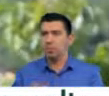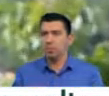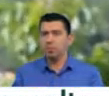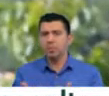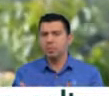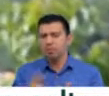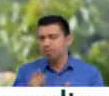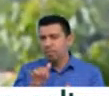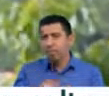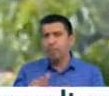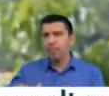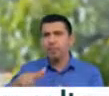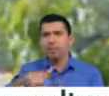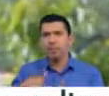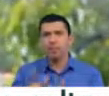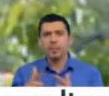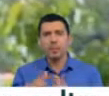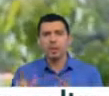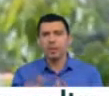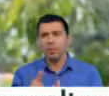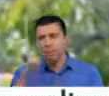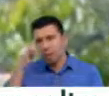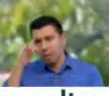se creía que los liberales eran los que